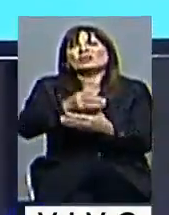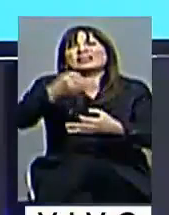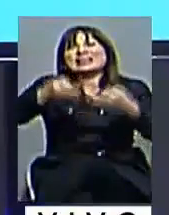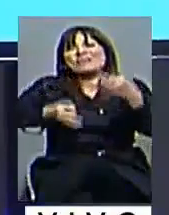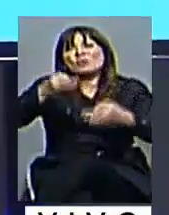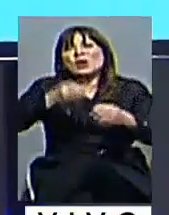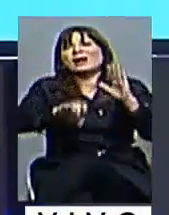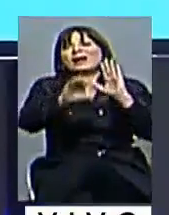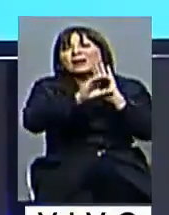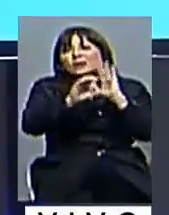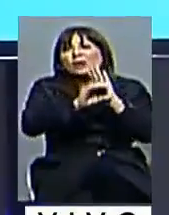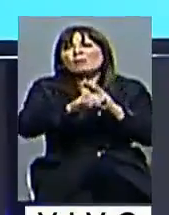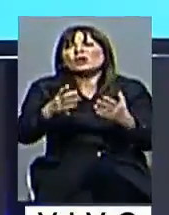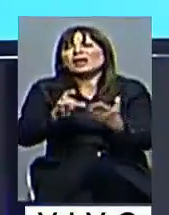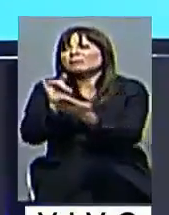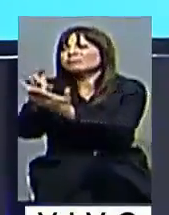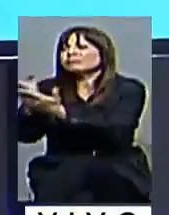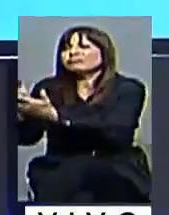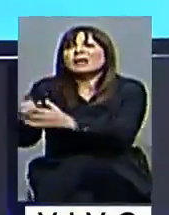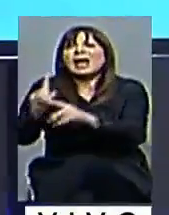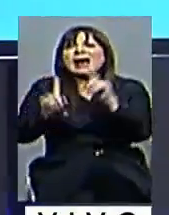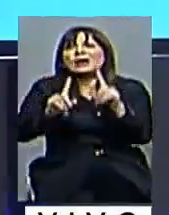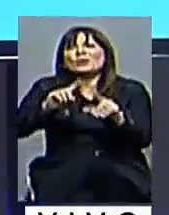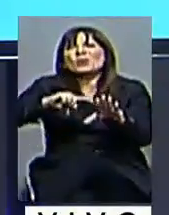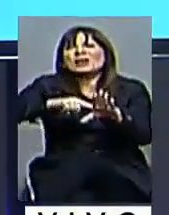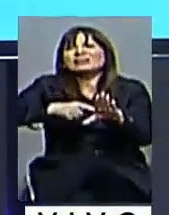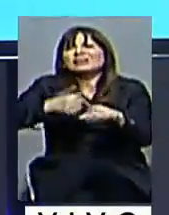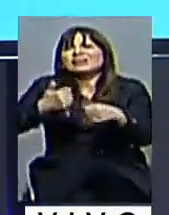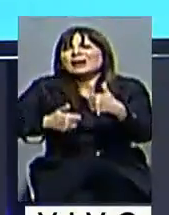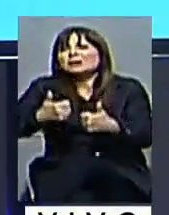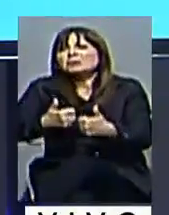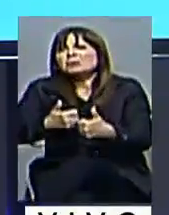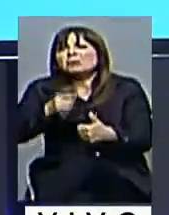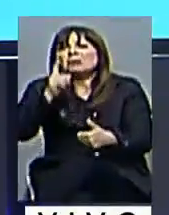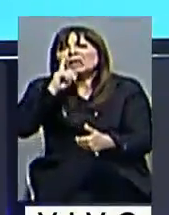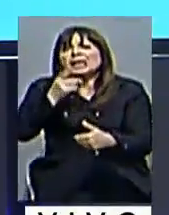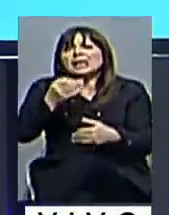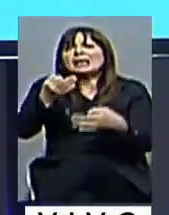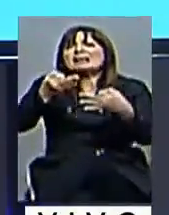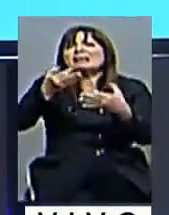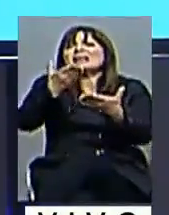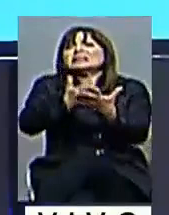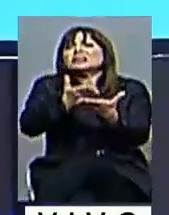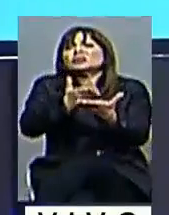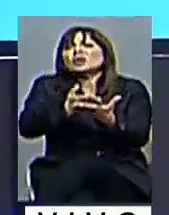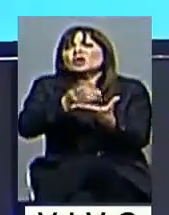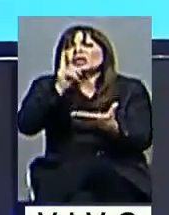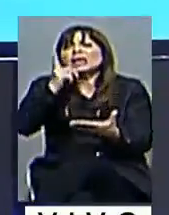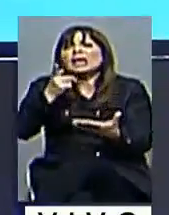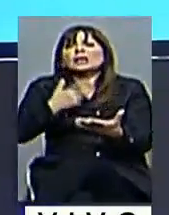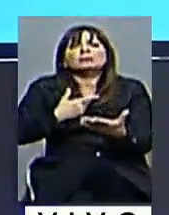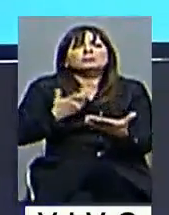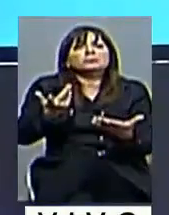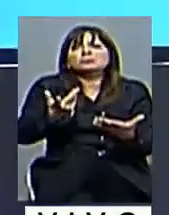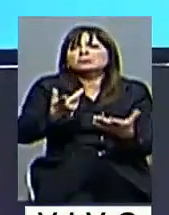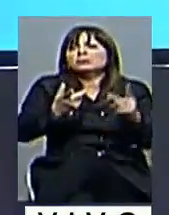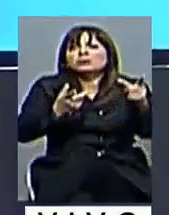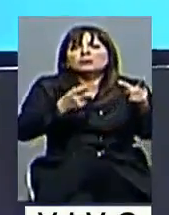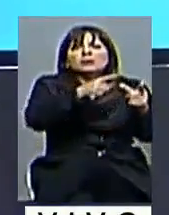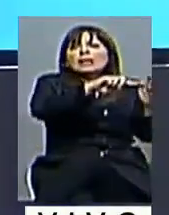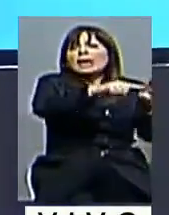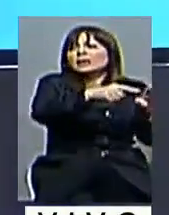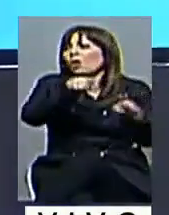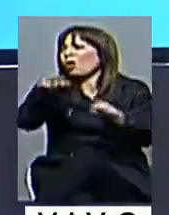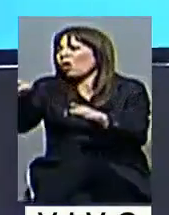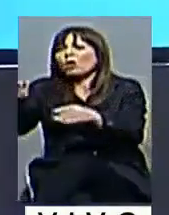algunas universidades, era discriminatoria la reforma. ¿Quién decide si es mejor tener más ingenieros o más técnicos agrícolas? Si vamos a